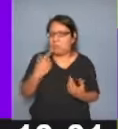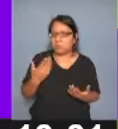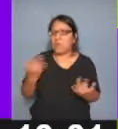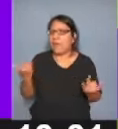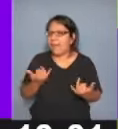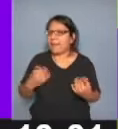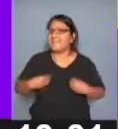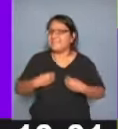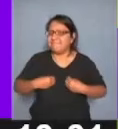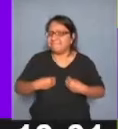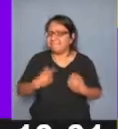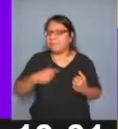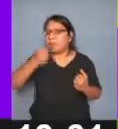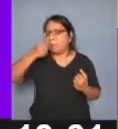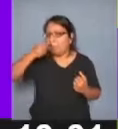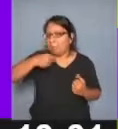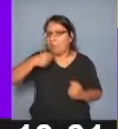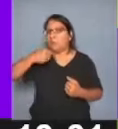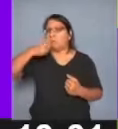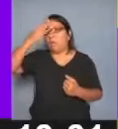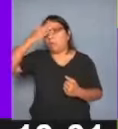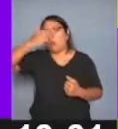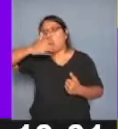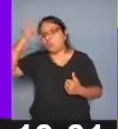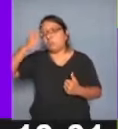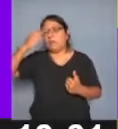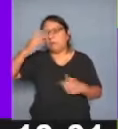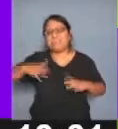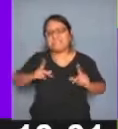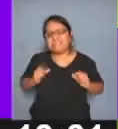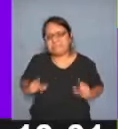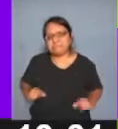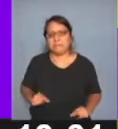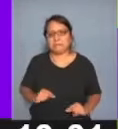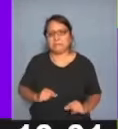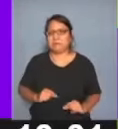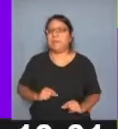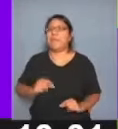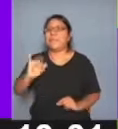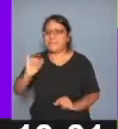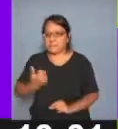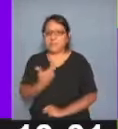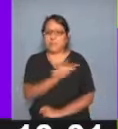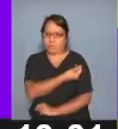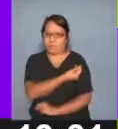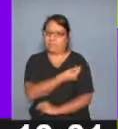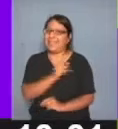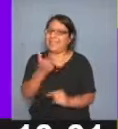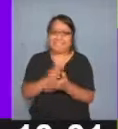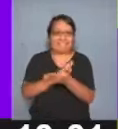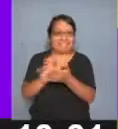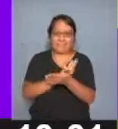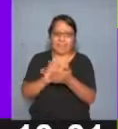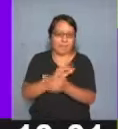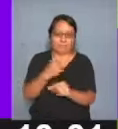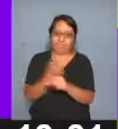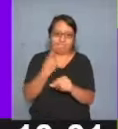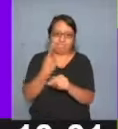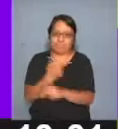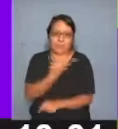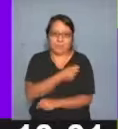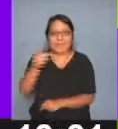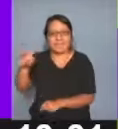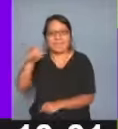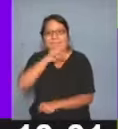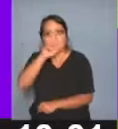tenemos síntomas, no nos podemos vacunar. Eso también para resaltar. Y bueno, hace rato que Elizabeth nos repasaba el tema de los horarios también acá. Es más,